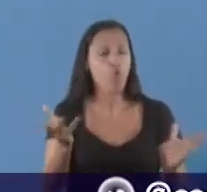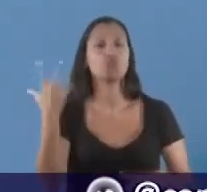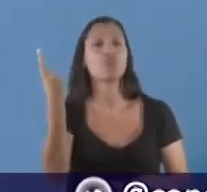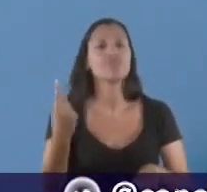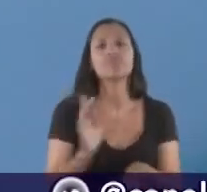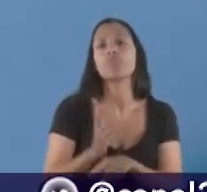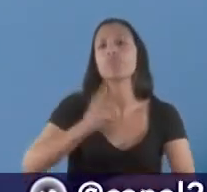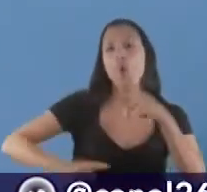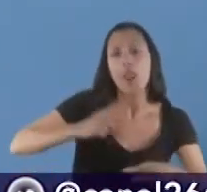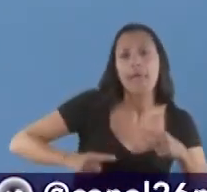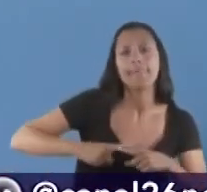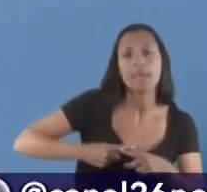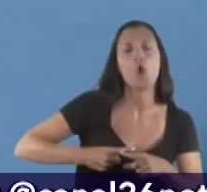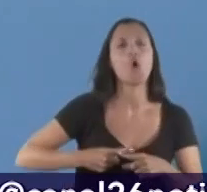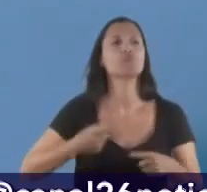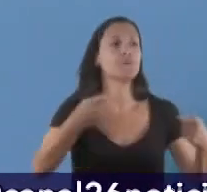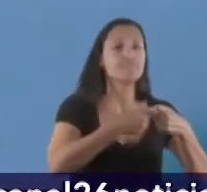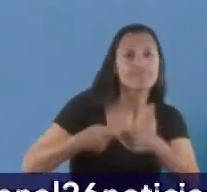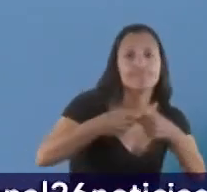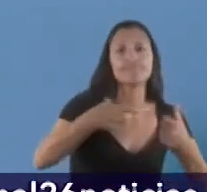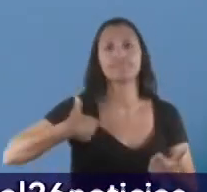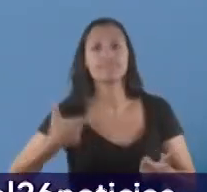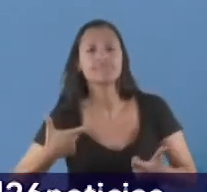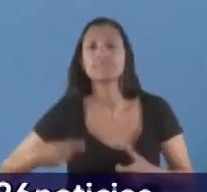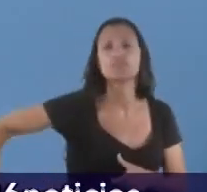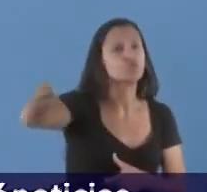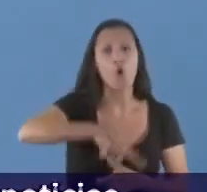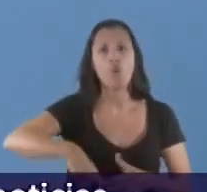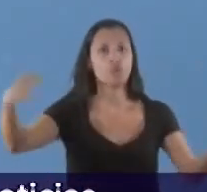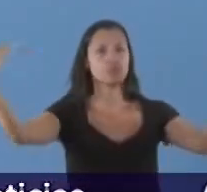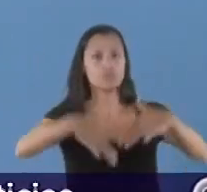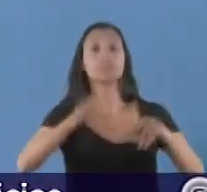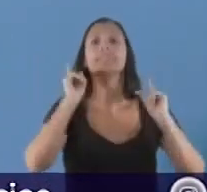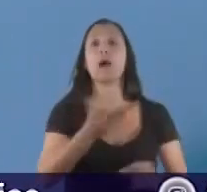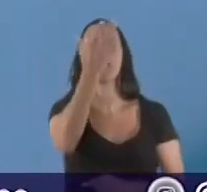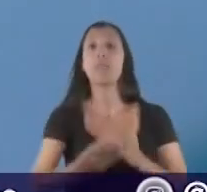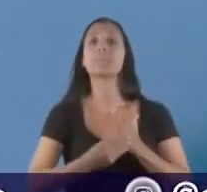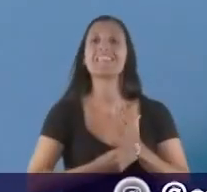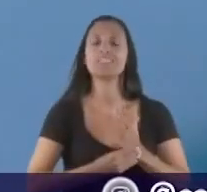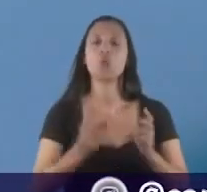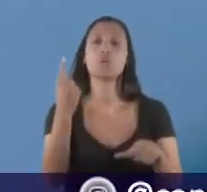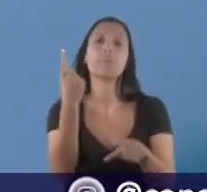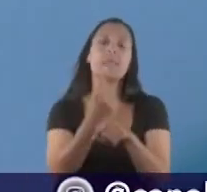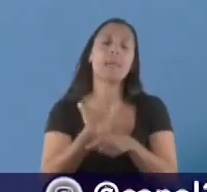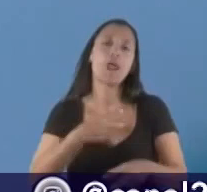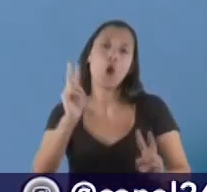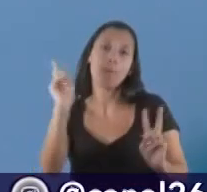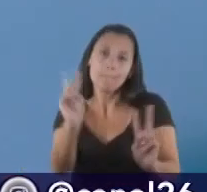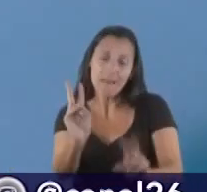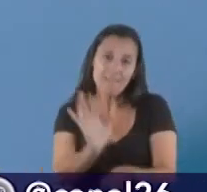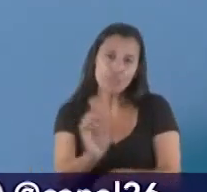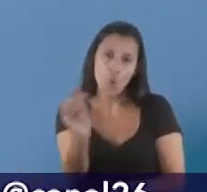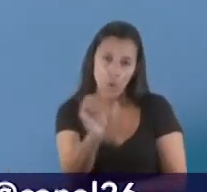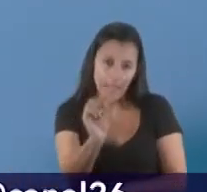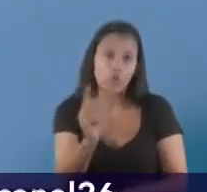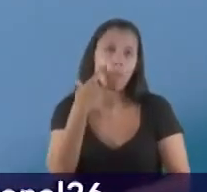políticos, dirigentes gremiales, ministros. Me voy a pedir un permiso antes de iniciar esta